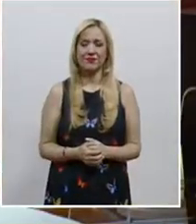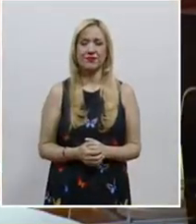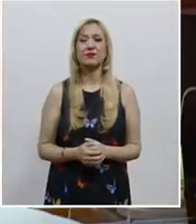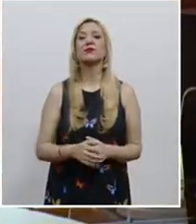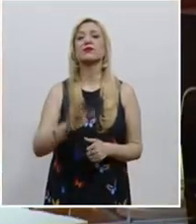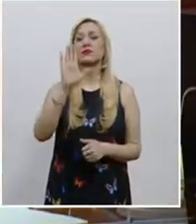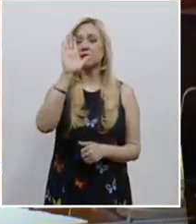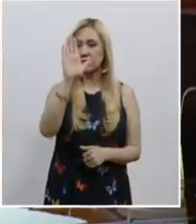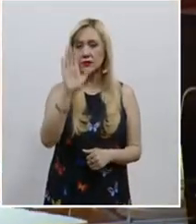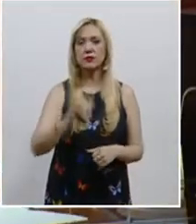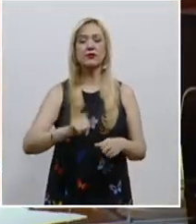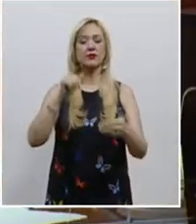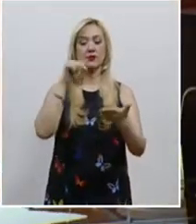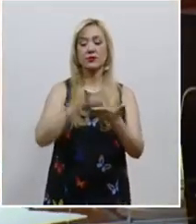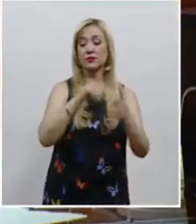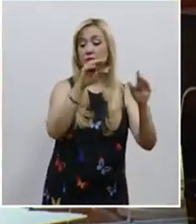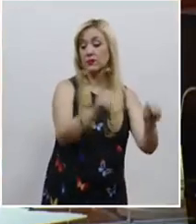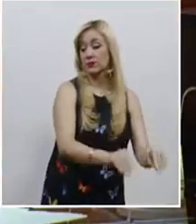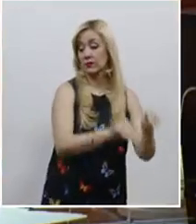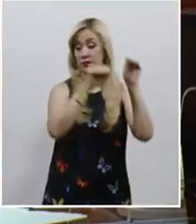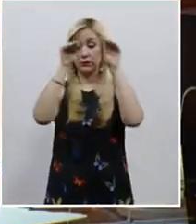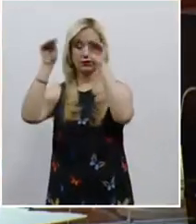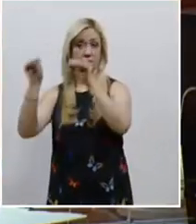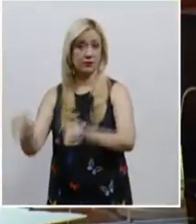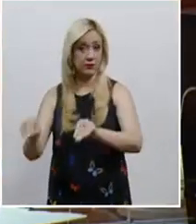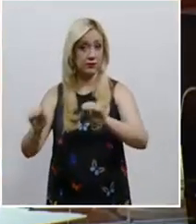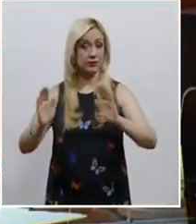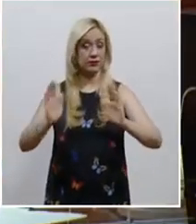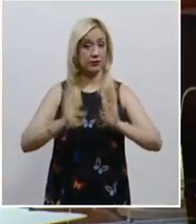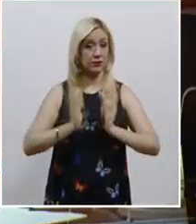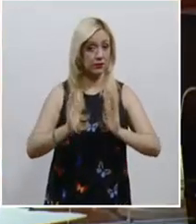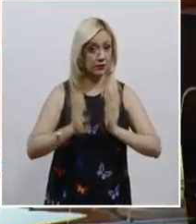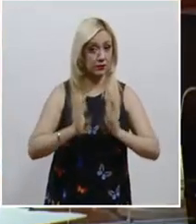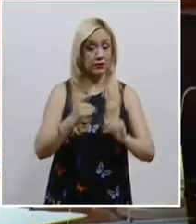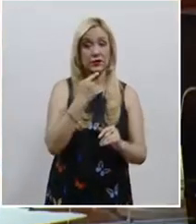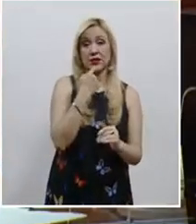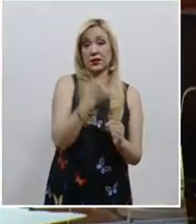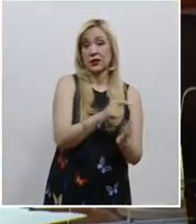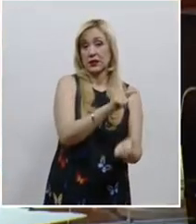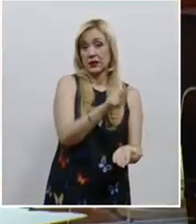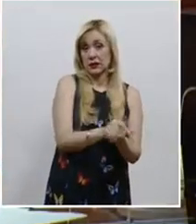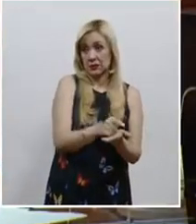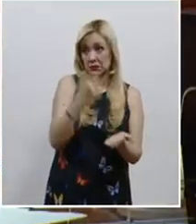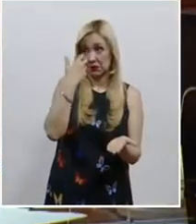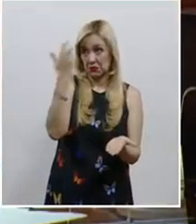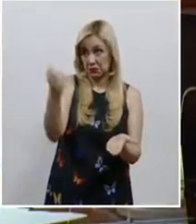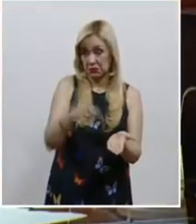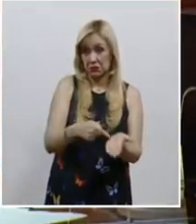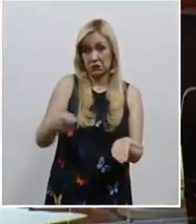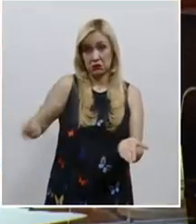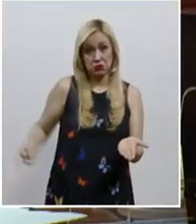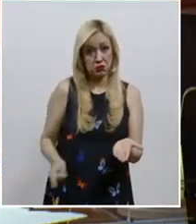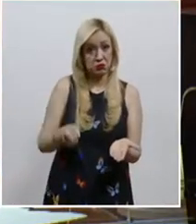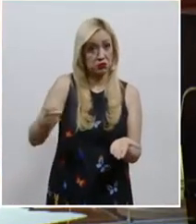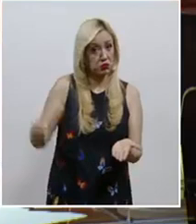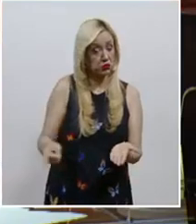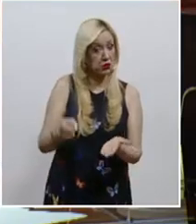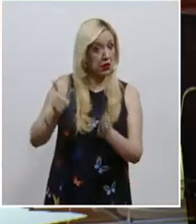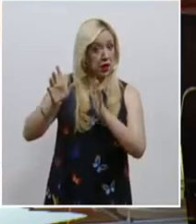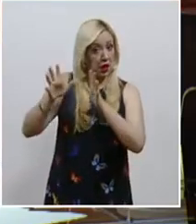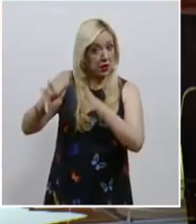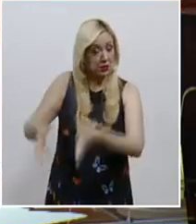Por ello, la transferencia que por vía legal y de manera permanente se hace de